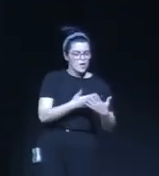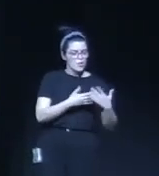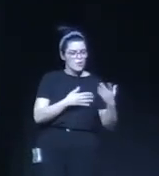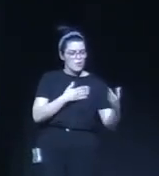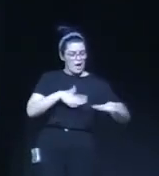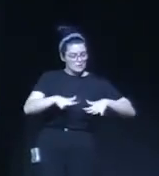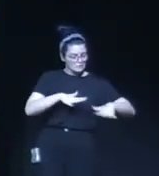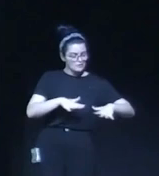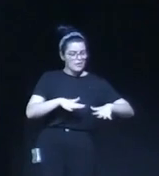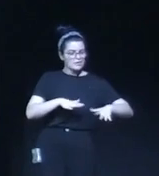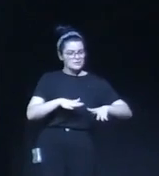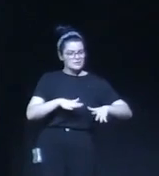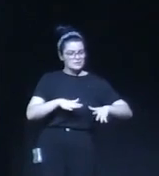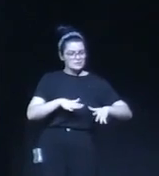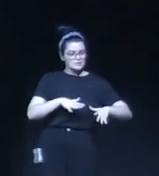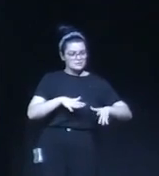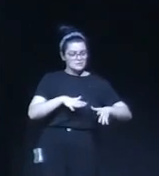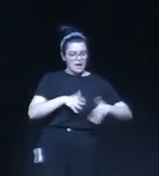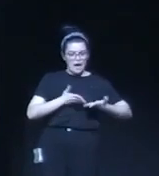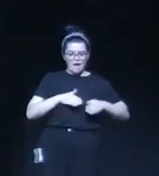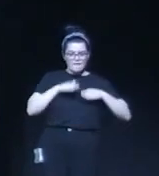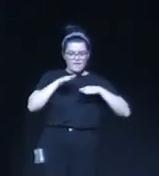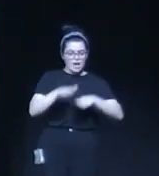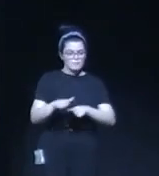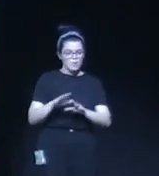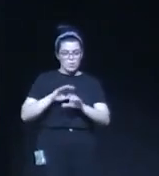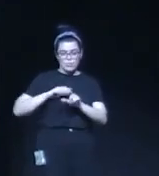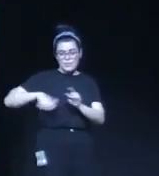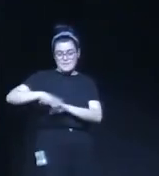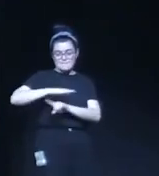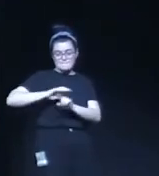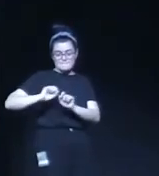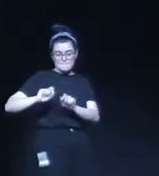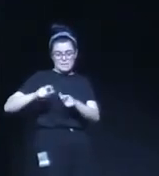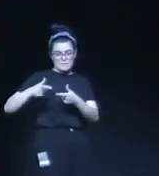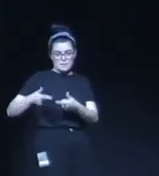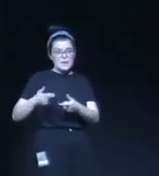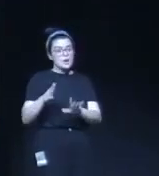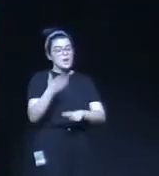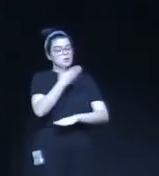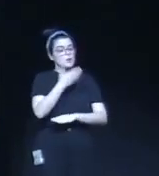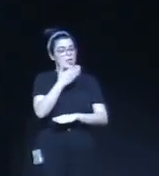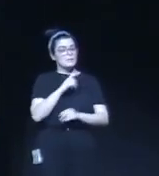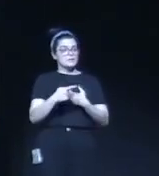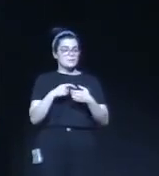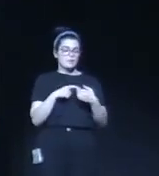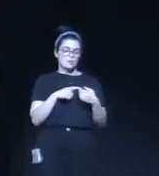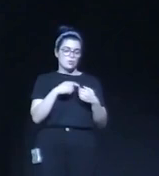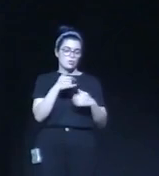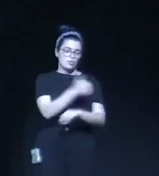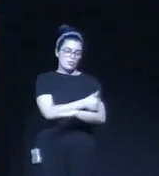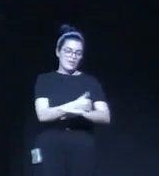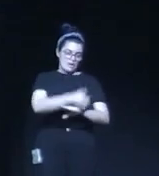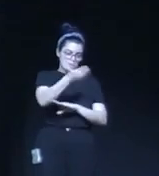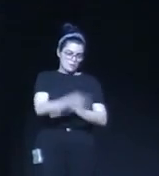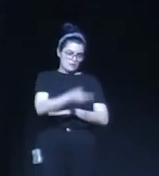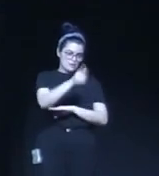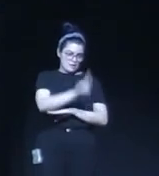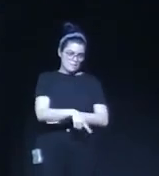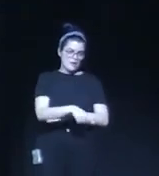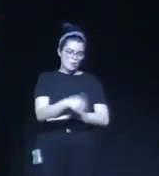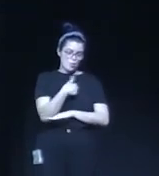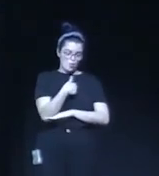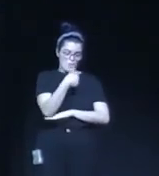favor del medio ambiente. Y pues bueno, yo creo que la Escuela de Participación Ciudadana ahí también tiene un papel importante a nivel de ciudad